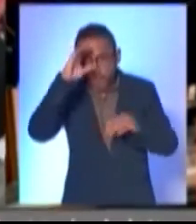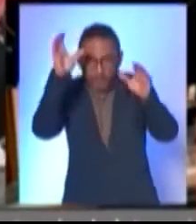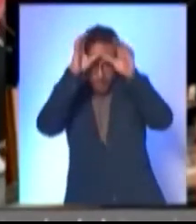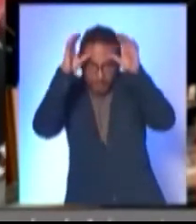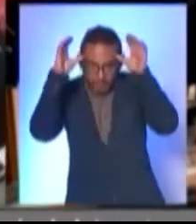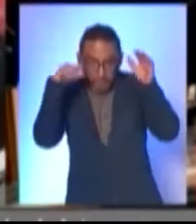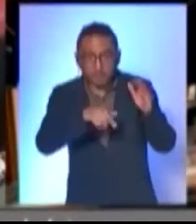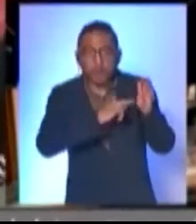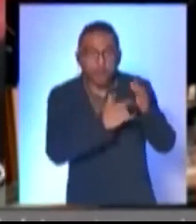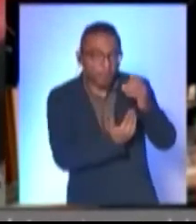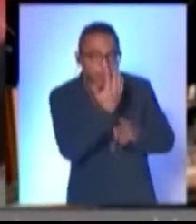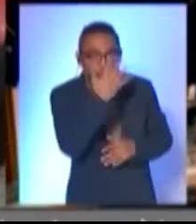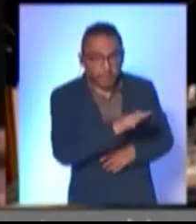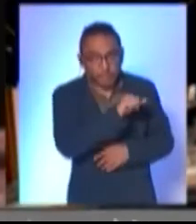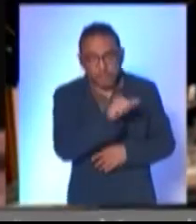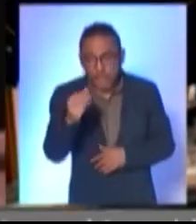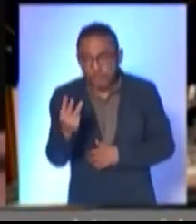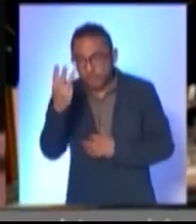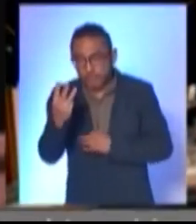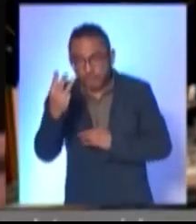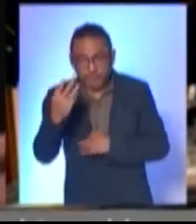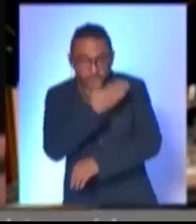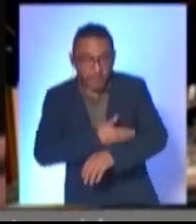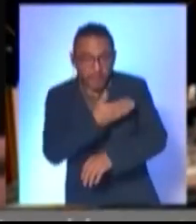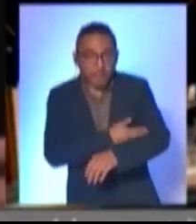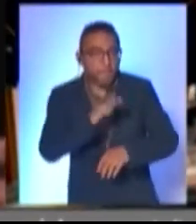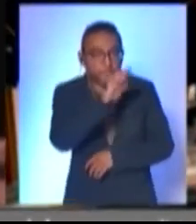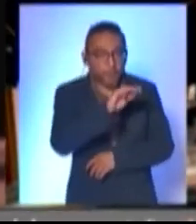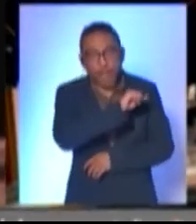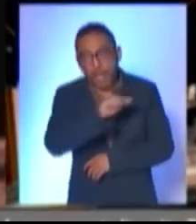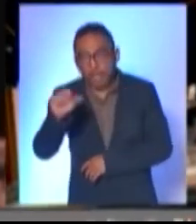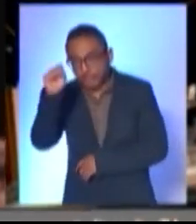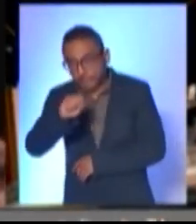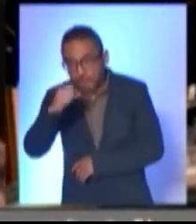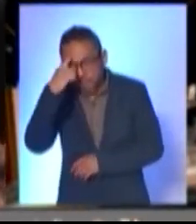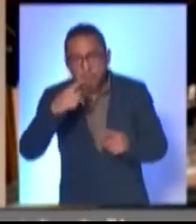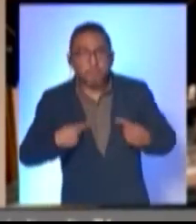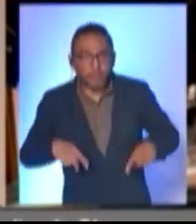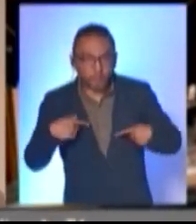funcionará en un horario de 10 de la mañana a 3 de la tarde, de miércoles a sábado, con el fin de que el público pueda